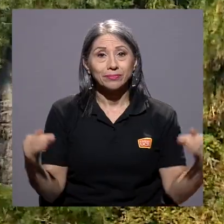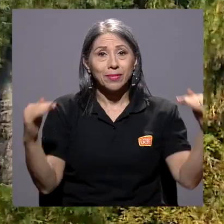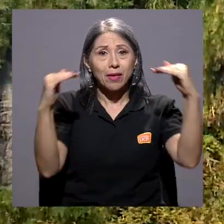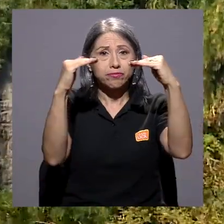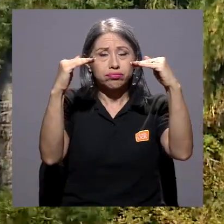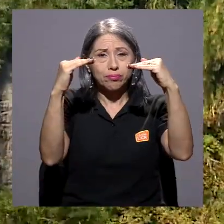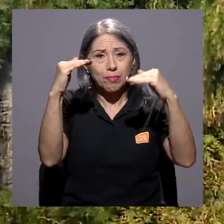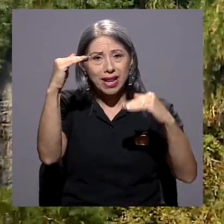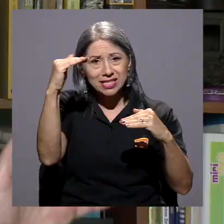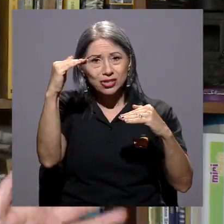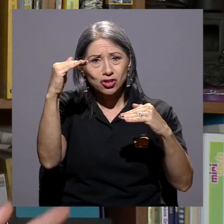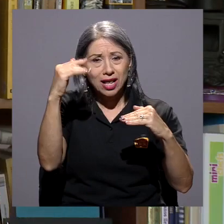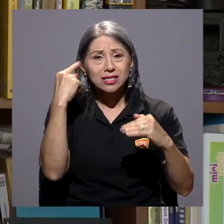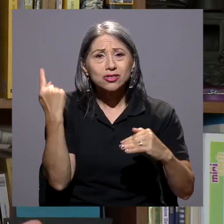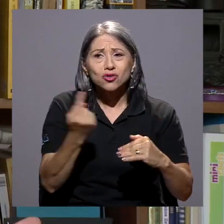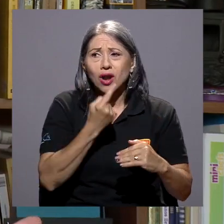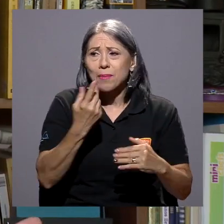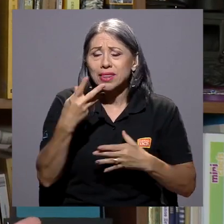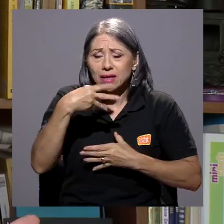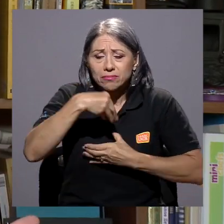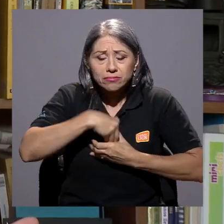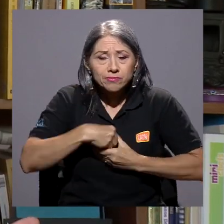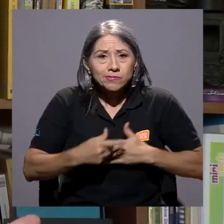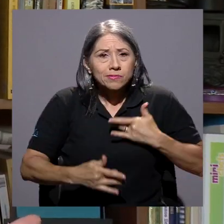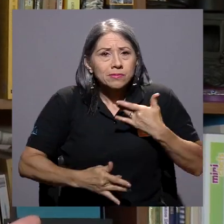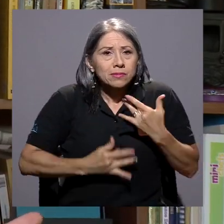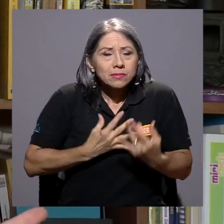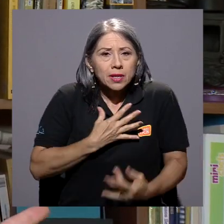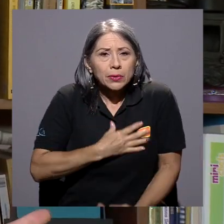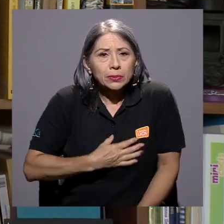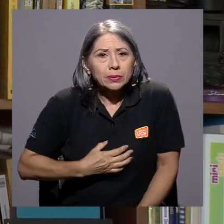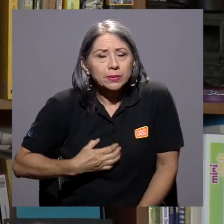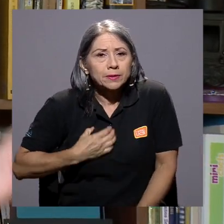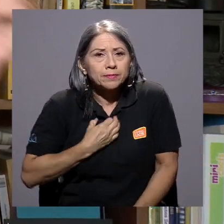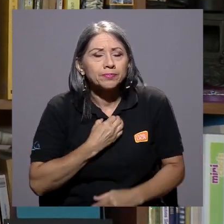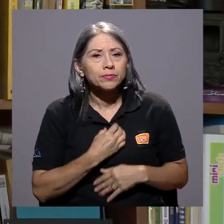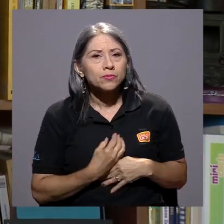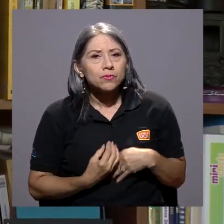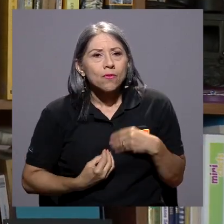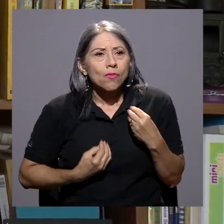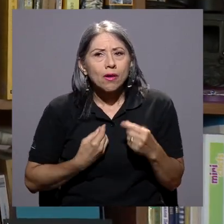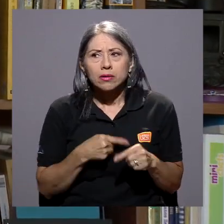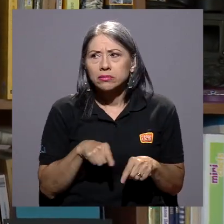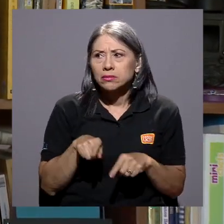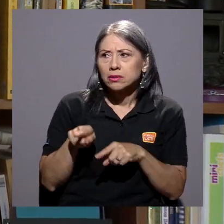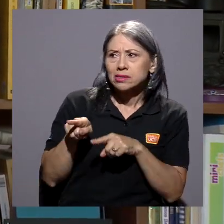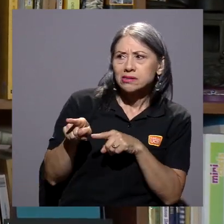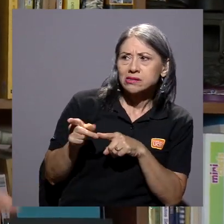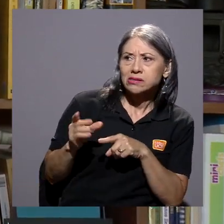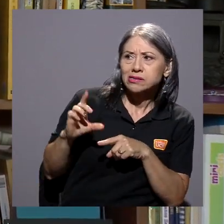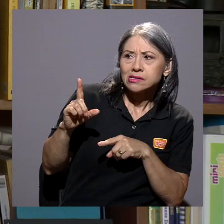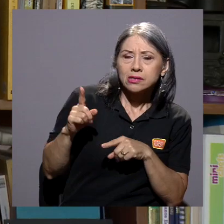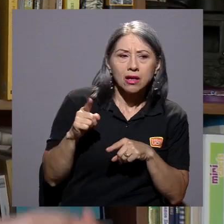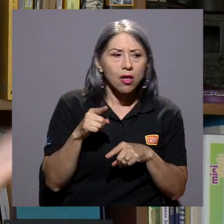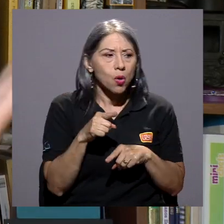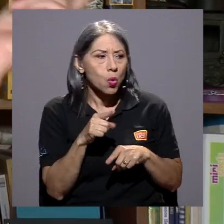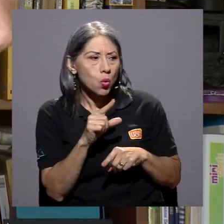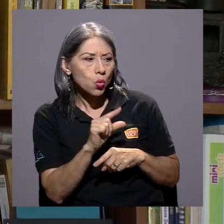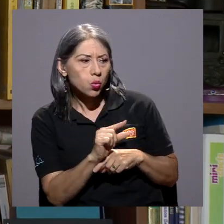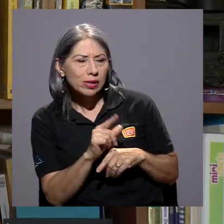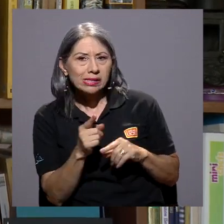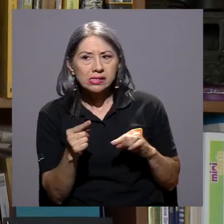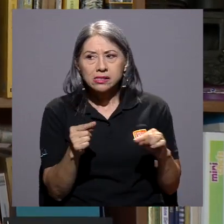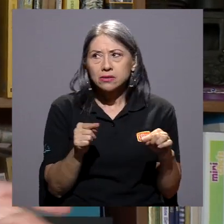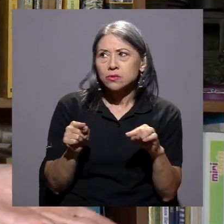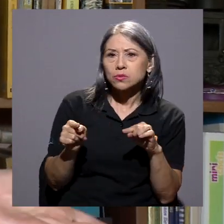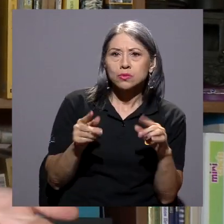Esa brecha social solo genera resentimiento, ¿verdad? Solo genera que unos se señalen a los otros, ¿verdad?